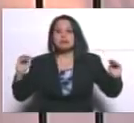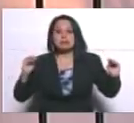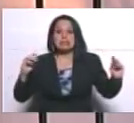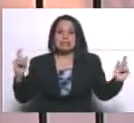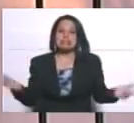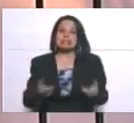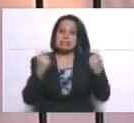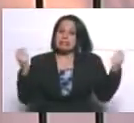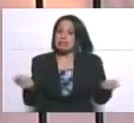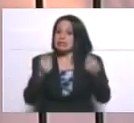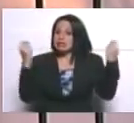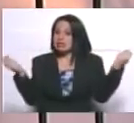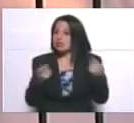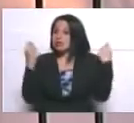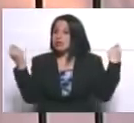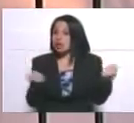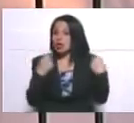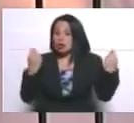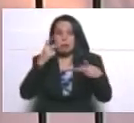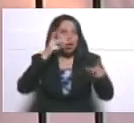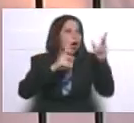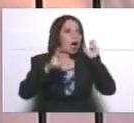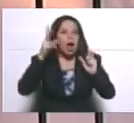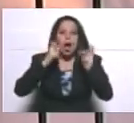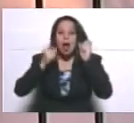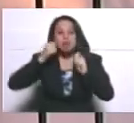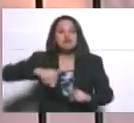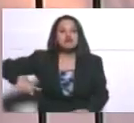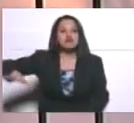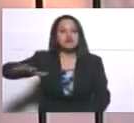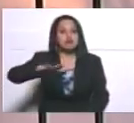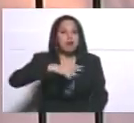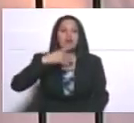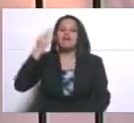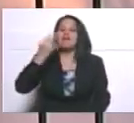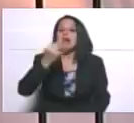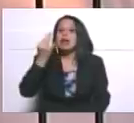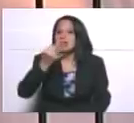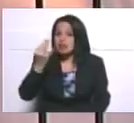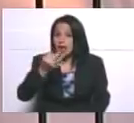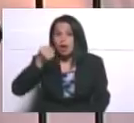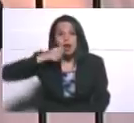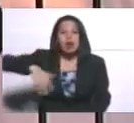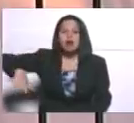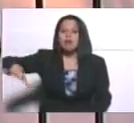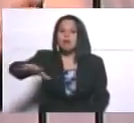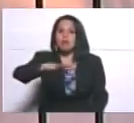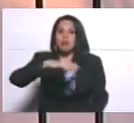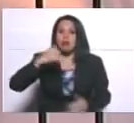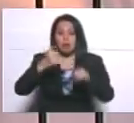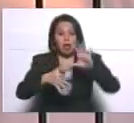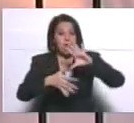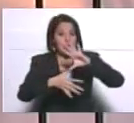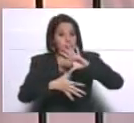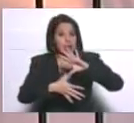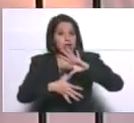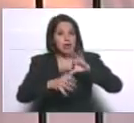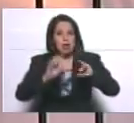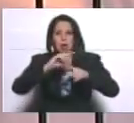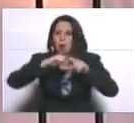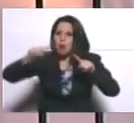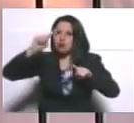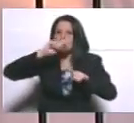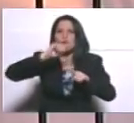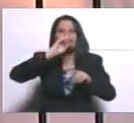forzados, pero se han estado oyendo las voces de esos pueblos, es una gran verdad. Pueblos ya en nuestra América y en otras partes del mundo